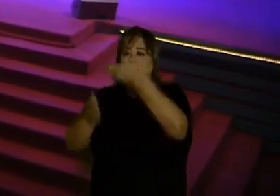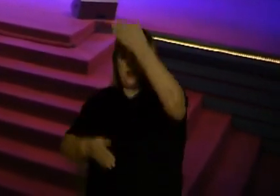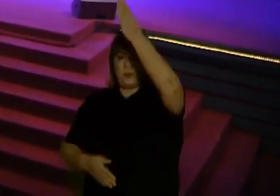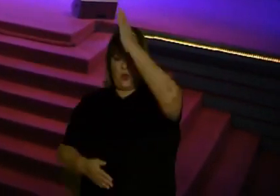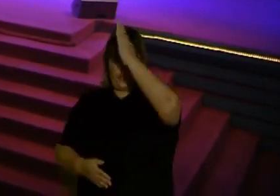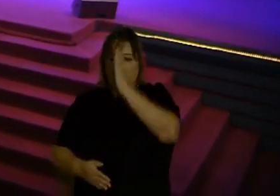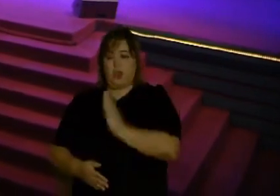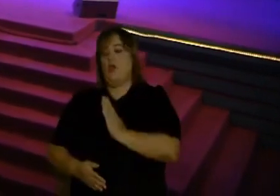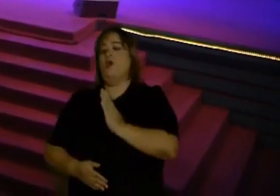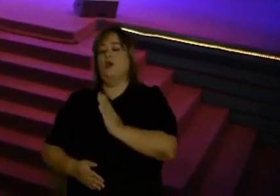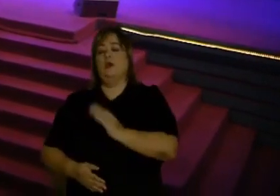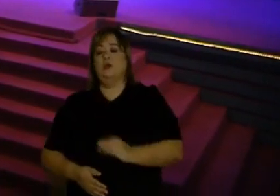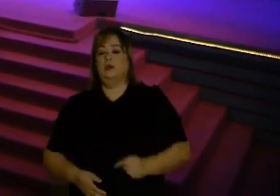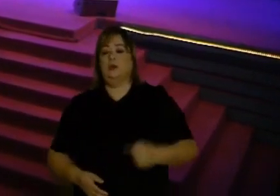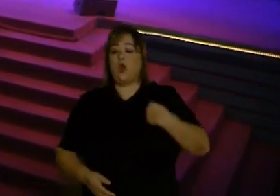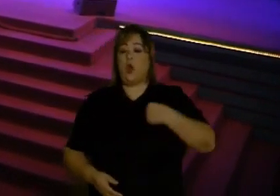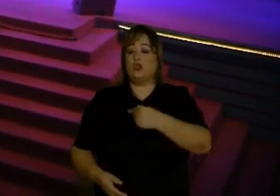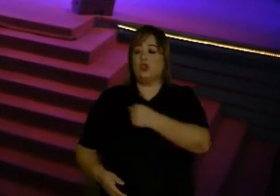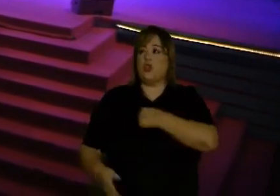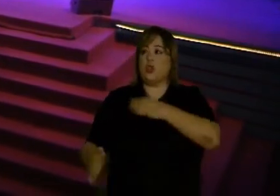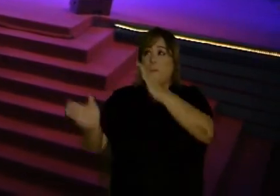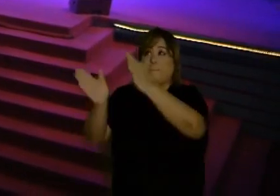aplaudir.